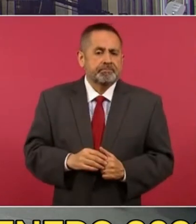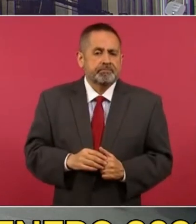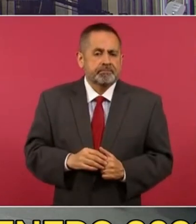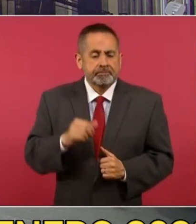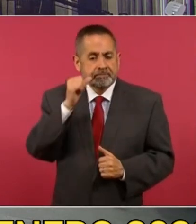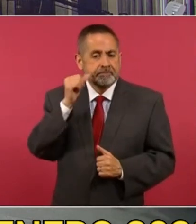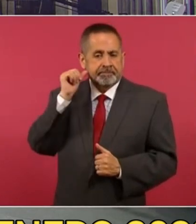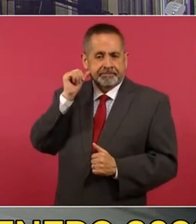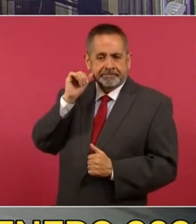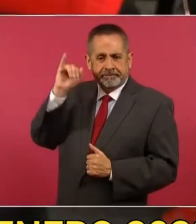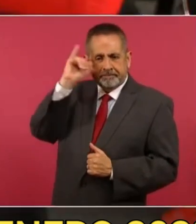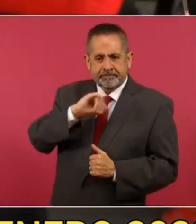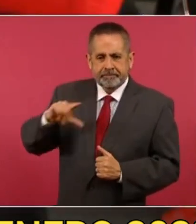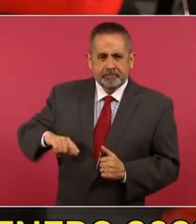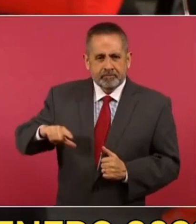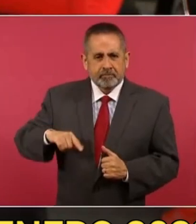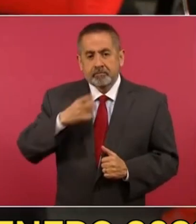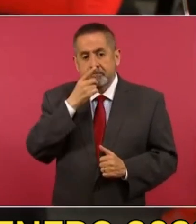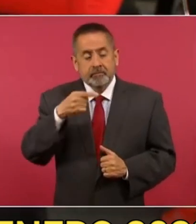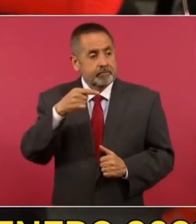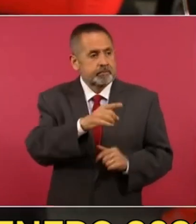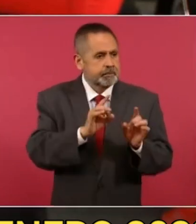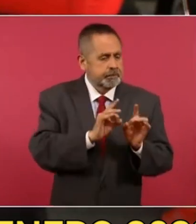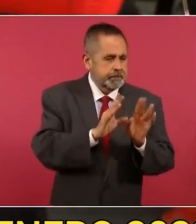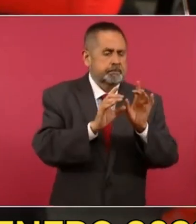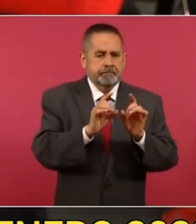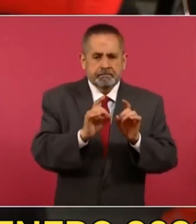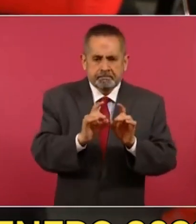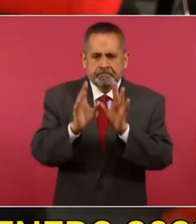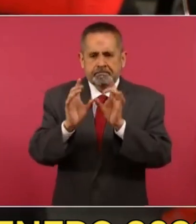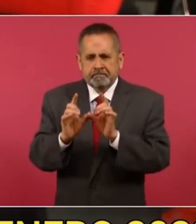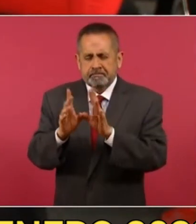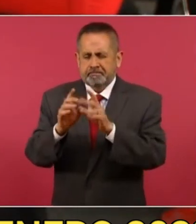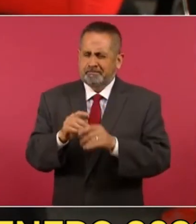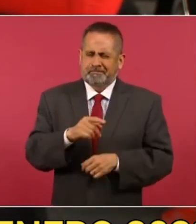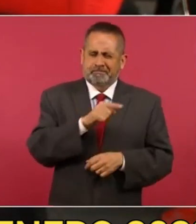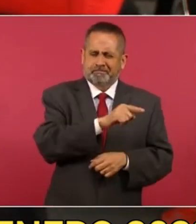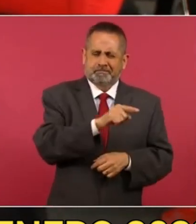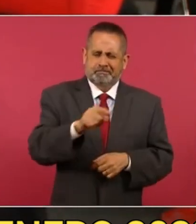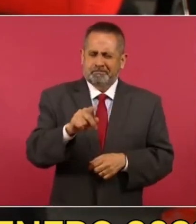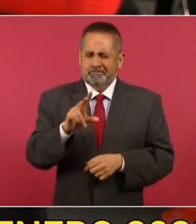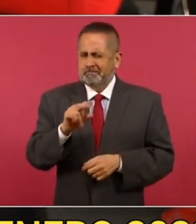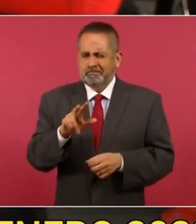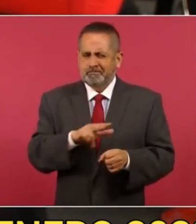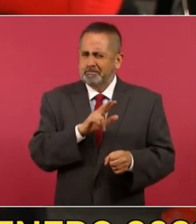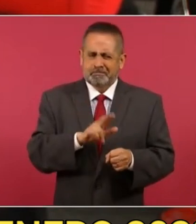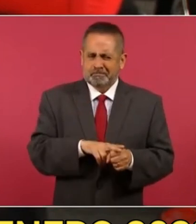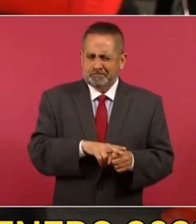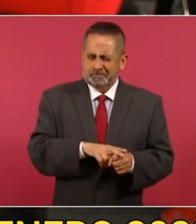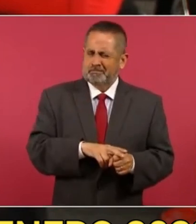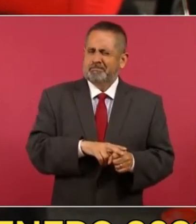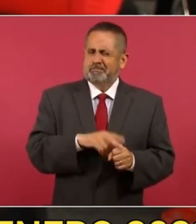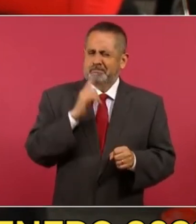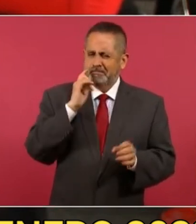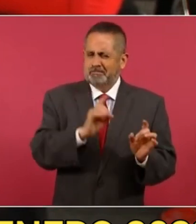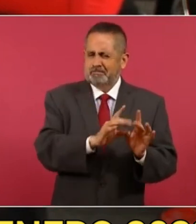decía ayer la jefa de gobierno que han ocurrido episodios fuera de lo normal en el metro. Usted decía que parte de